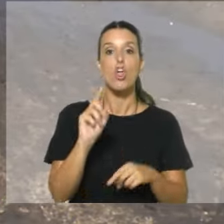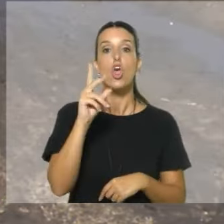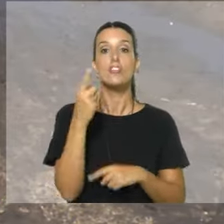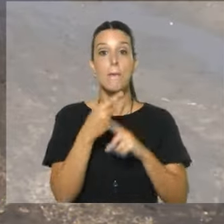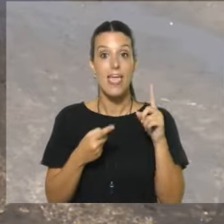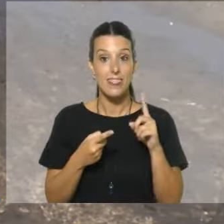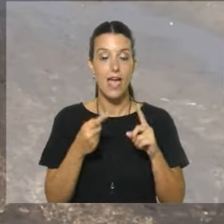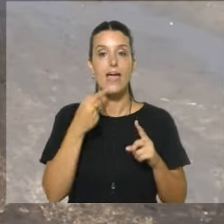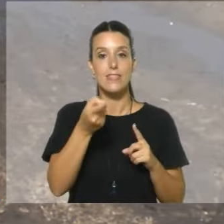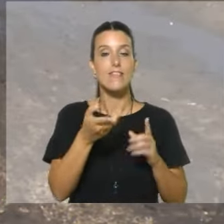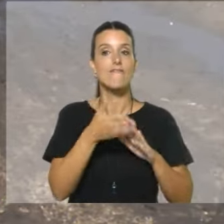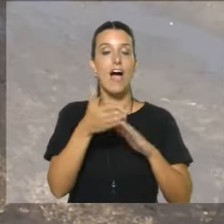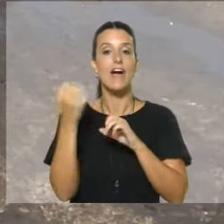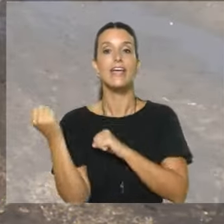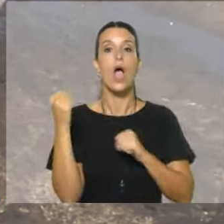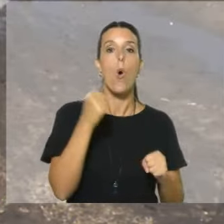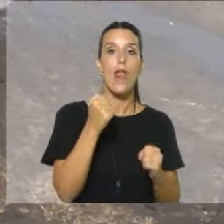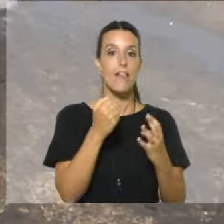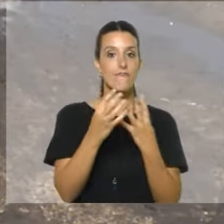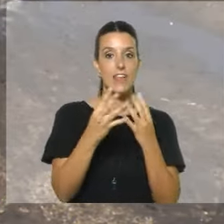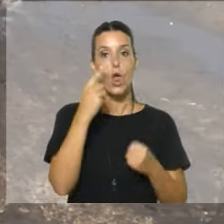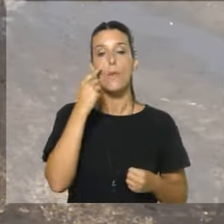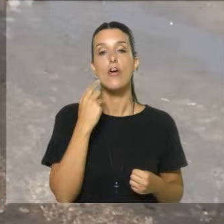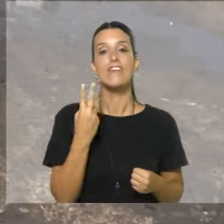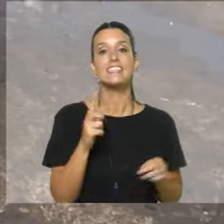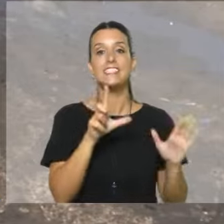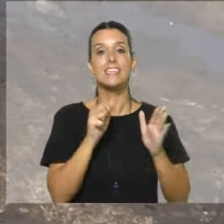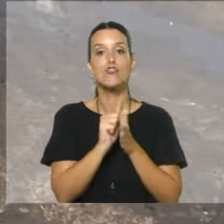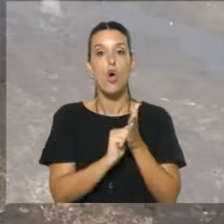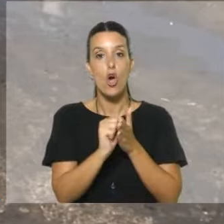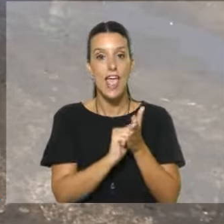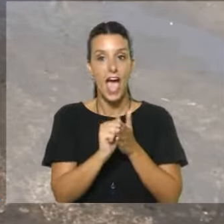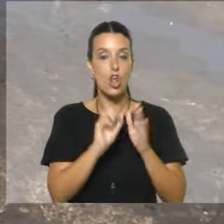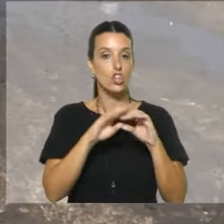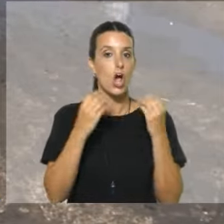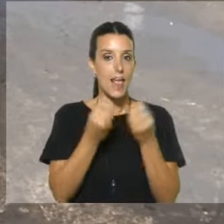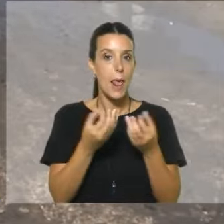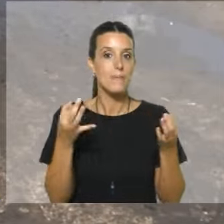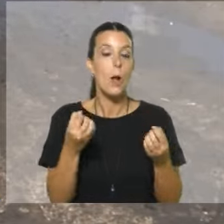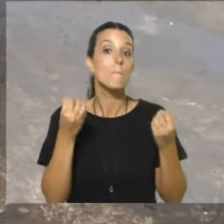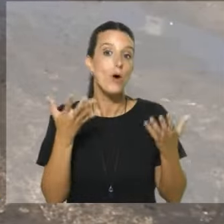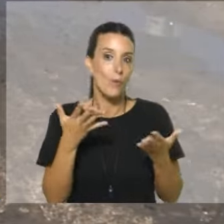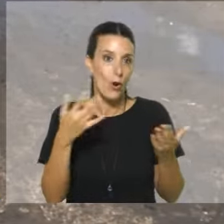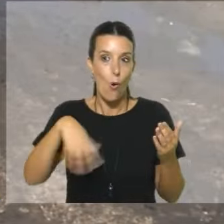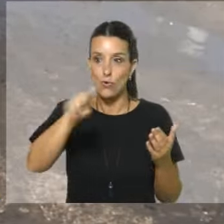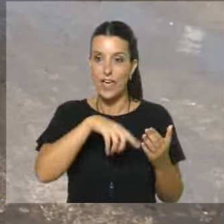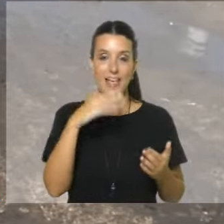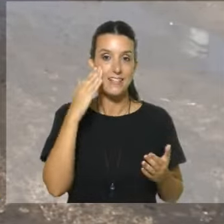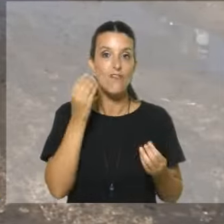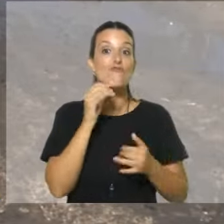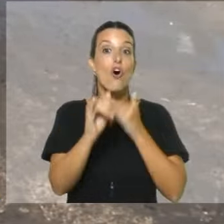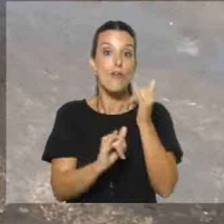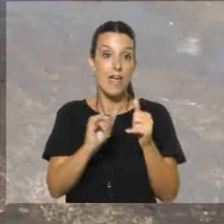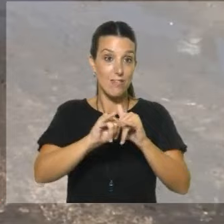12:30 está previsto sea el acto inaugural de esta Expo Activa número 27 en Soriano, en un contexto especial porque, bueno, ustedes saben, como hemos informado a